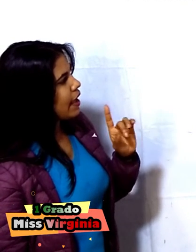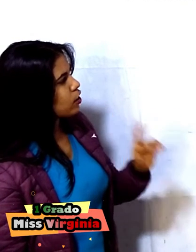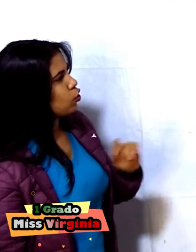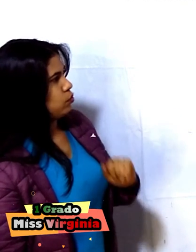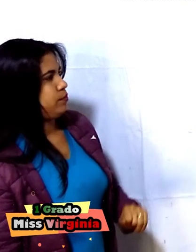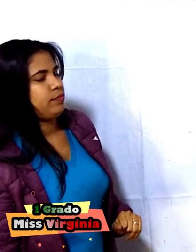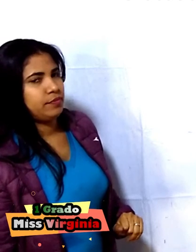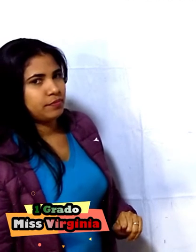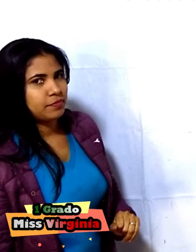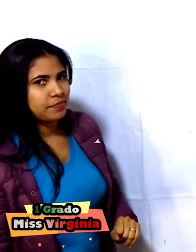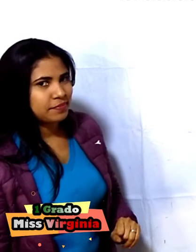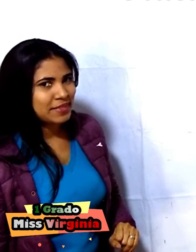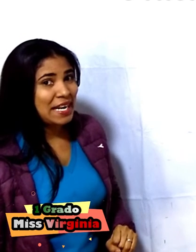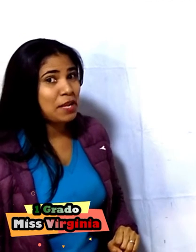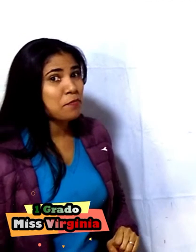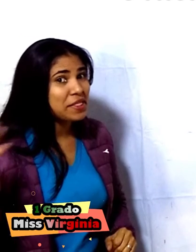chaleco.